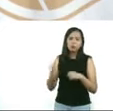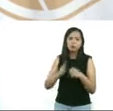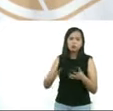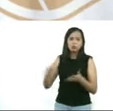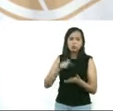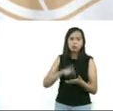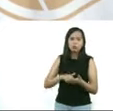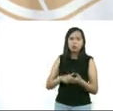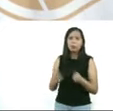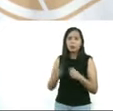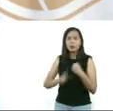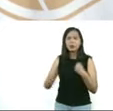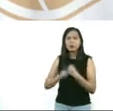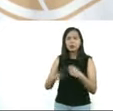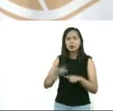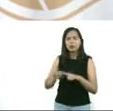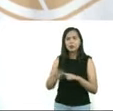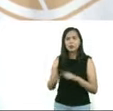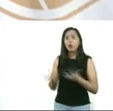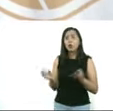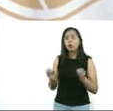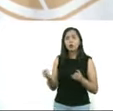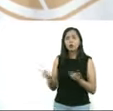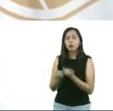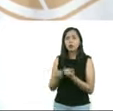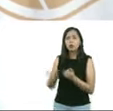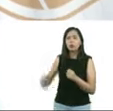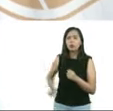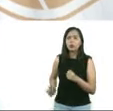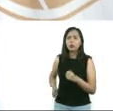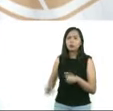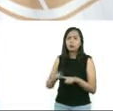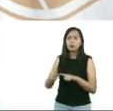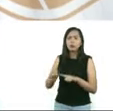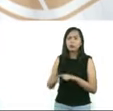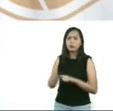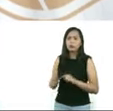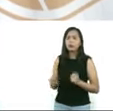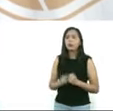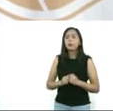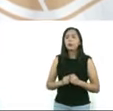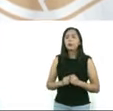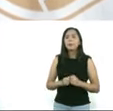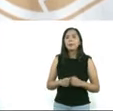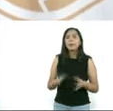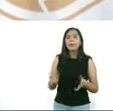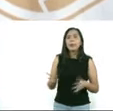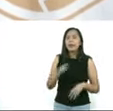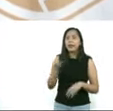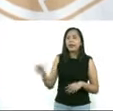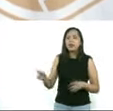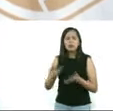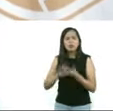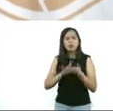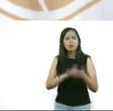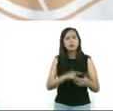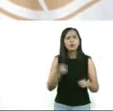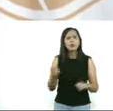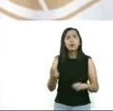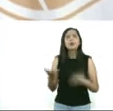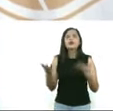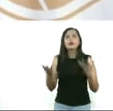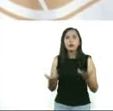también de gobiernos extranjeros, que buscan que los diputados no aprueben la reforma eléctrica del presidente López